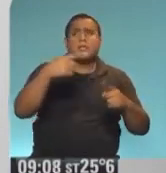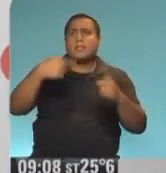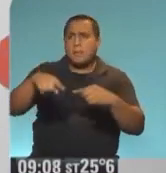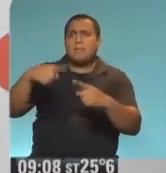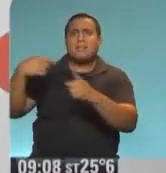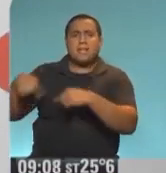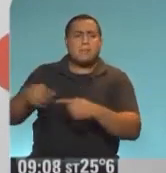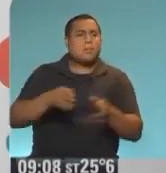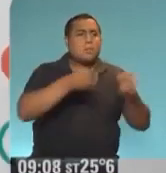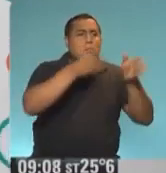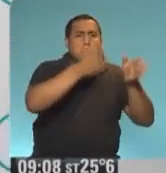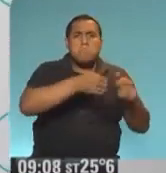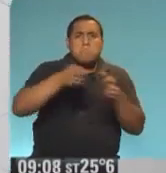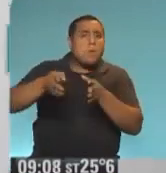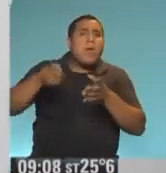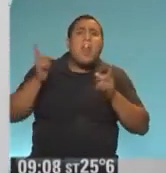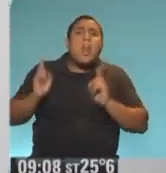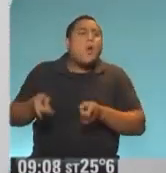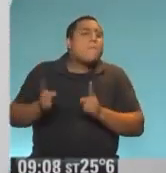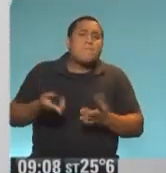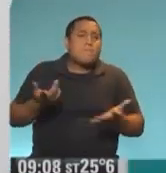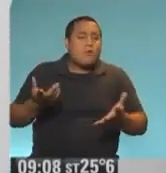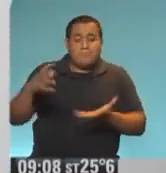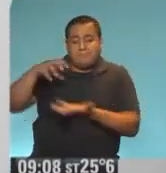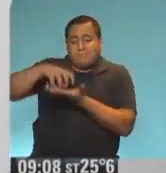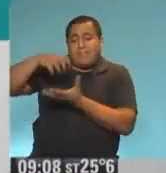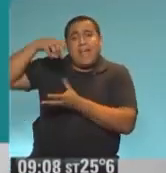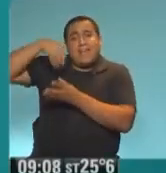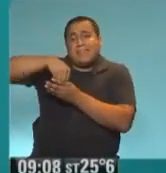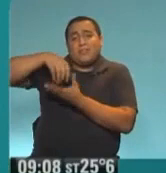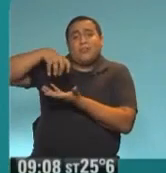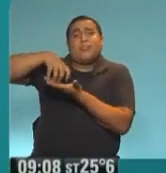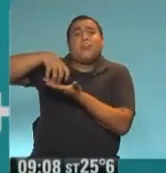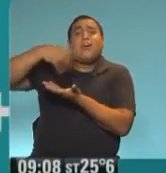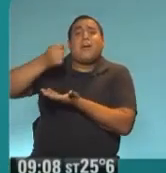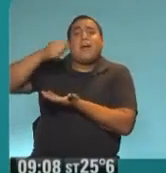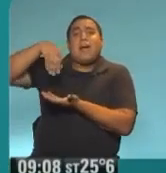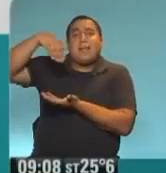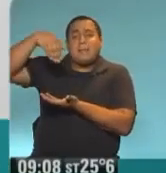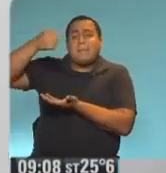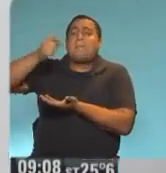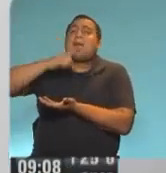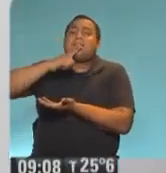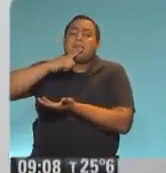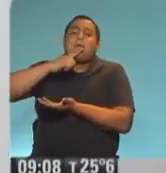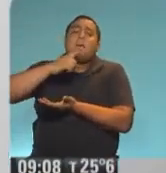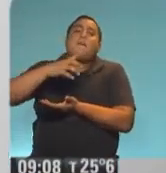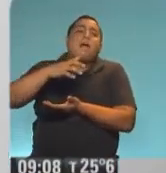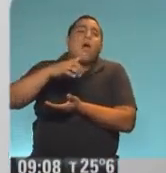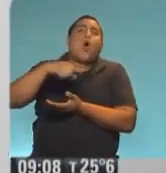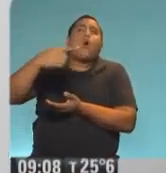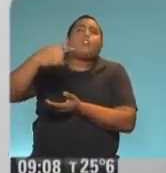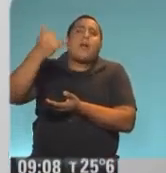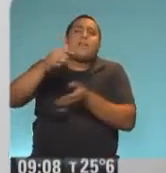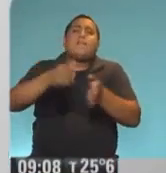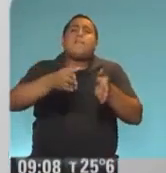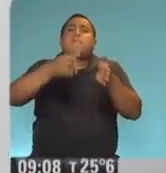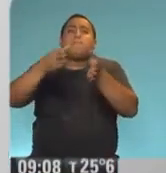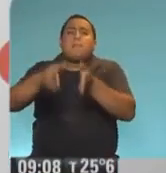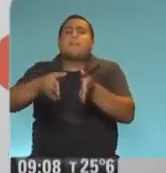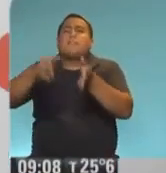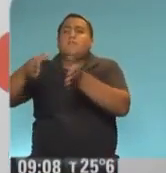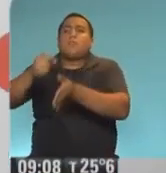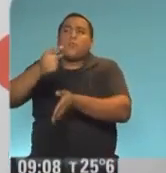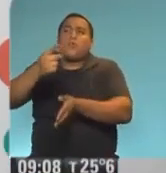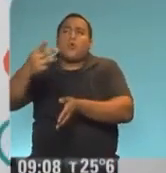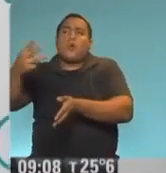es lo mismo como trámite dentro de la ANMAT. Lo que cambia es que en algún caso tiene un paso más, como es que la tiene que aprobar el Ministerio. Pero bueno, por